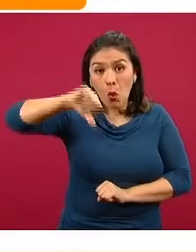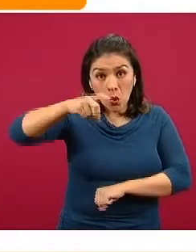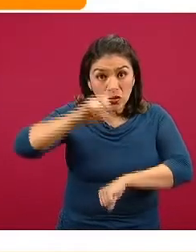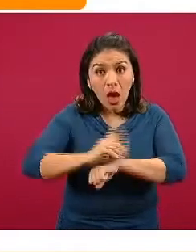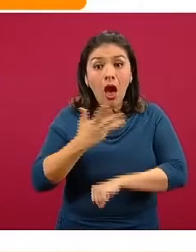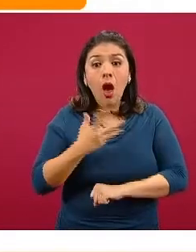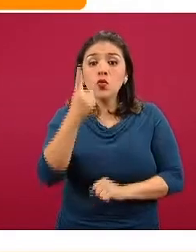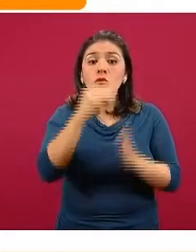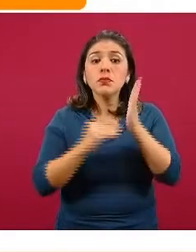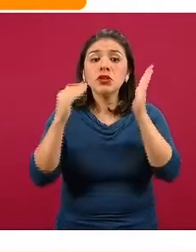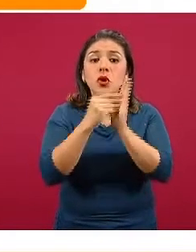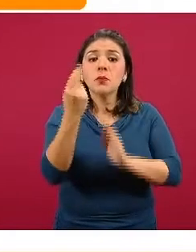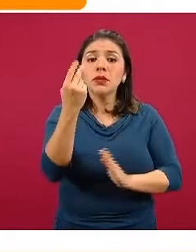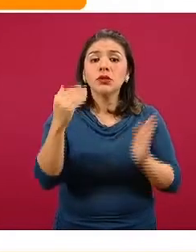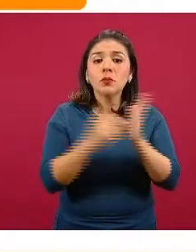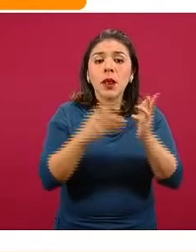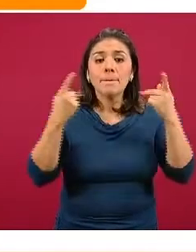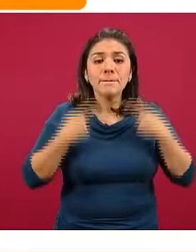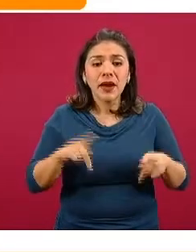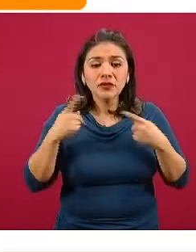hoy,